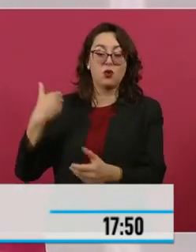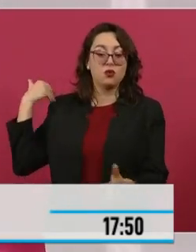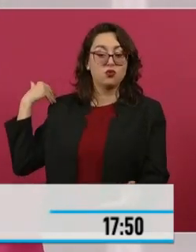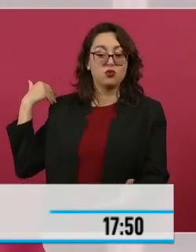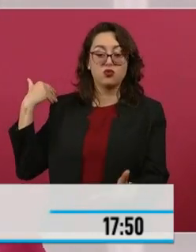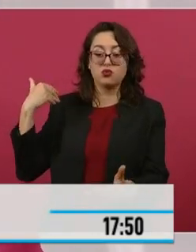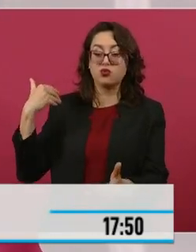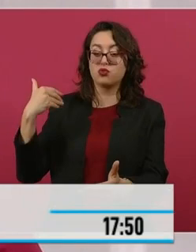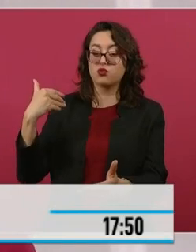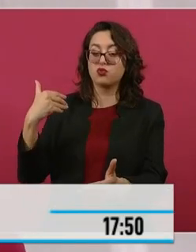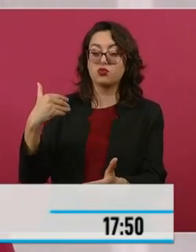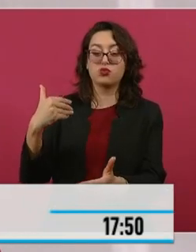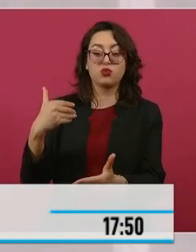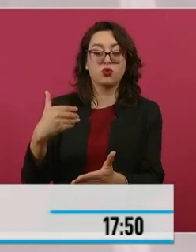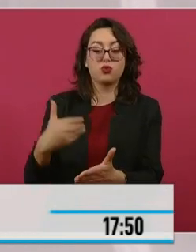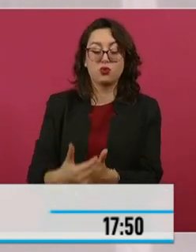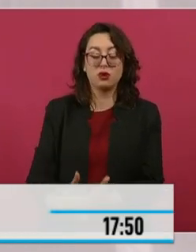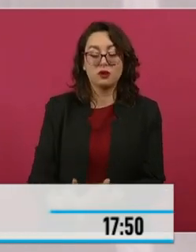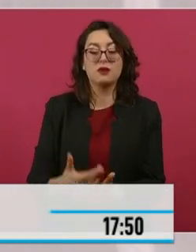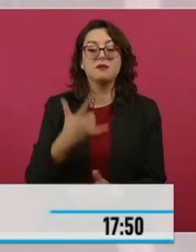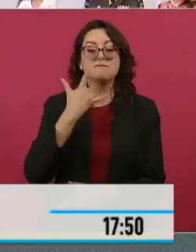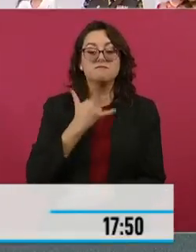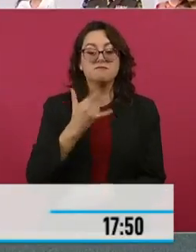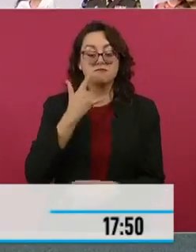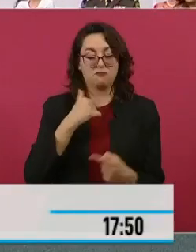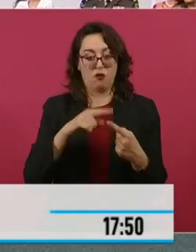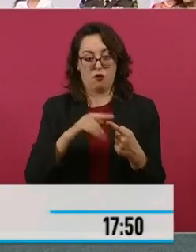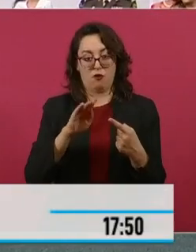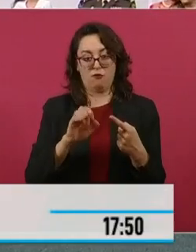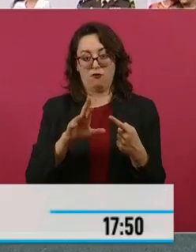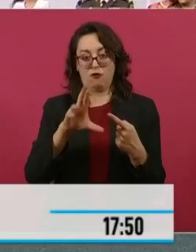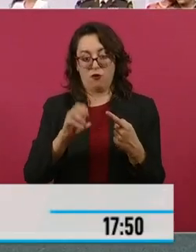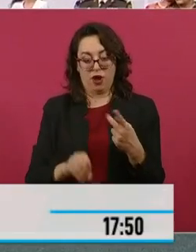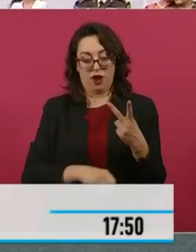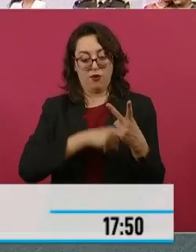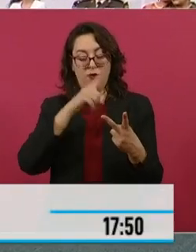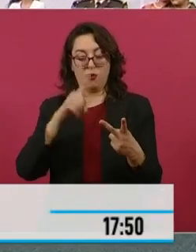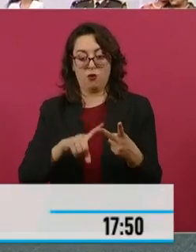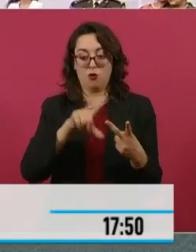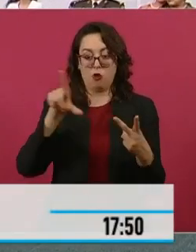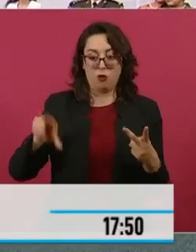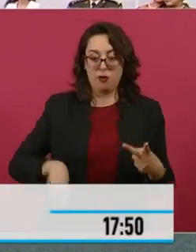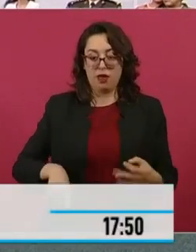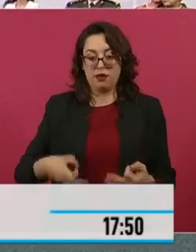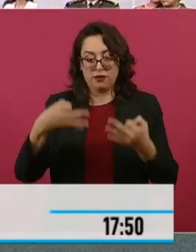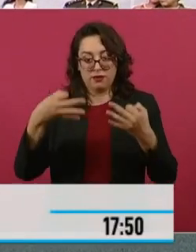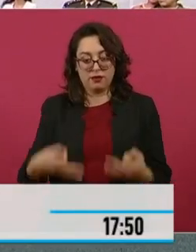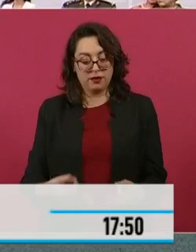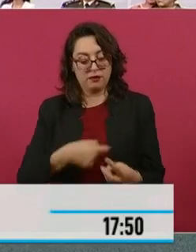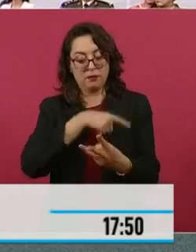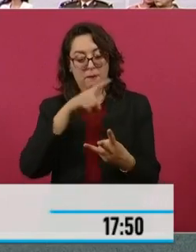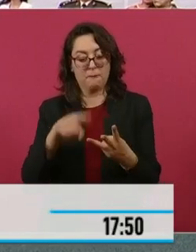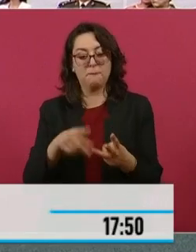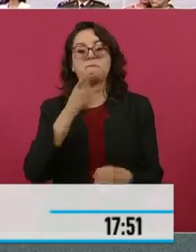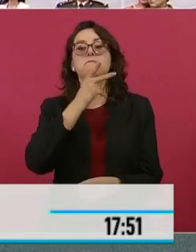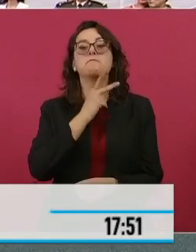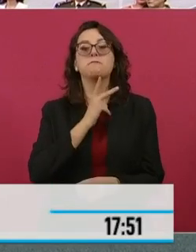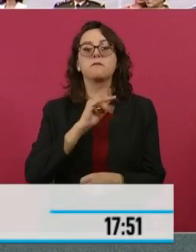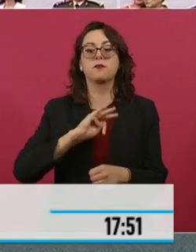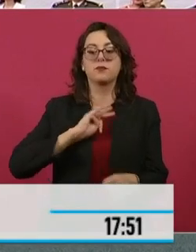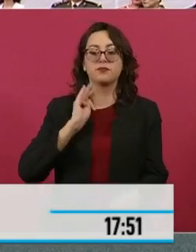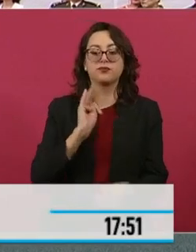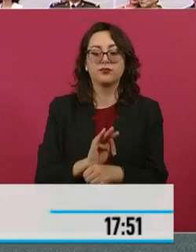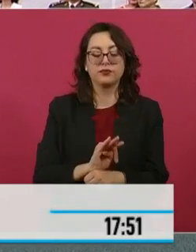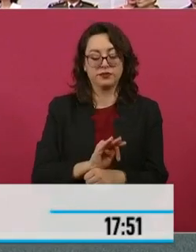gobierno legítimo y después en la defensa del petróleo. Y aquí seguimos, ya no en